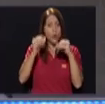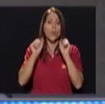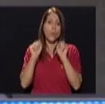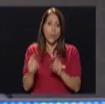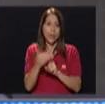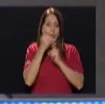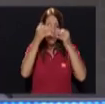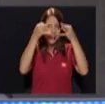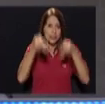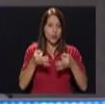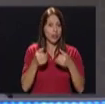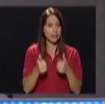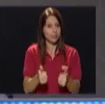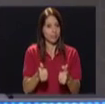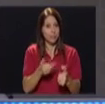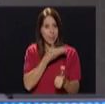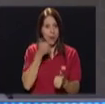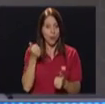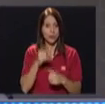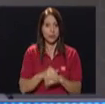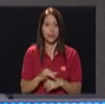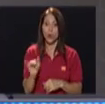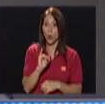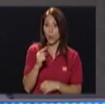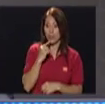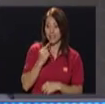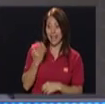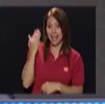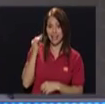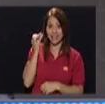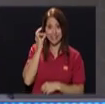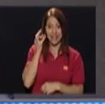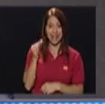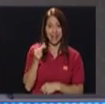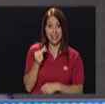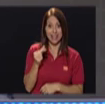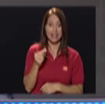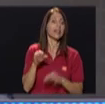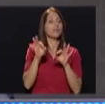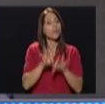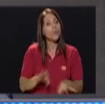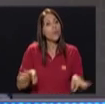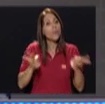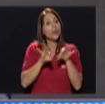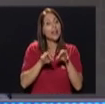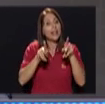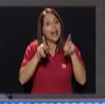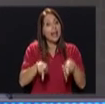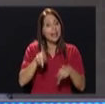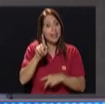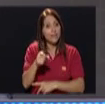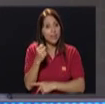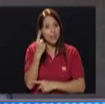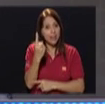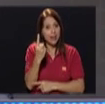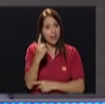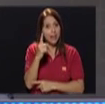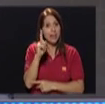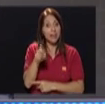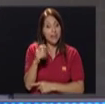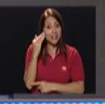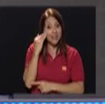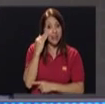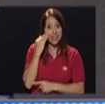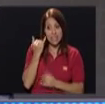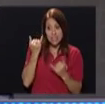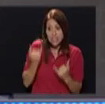sobre el tema de interés. En este caso, lo que apuntaba Gretel es muy importante. La gente tiene que entender y saber